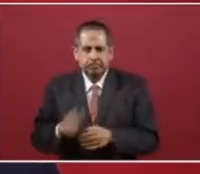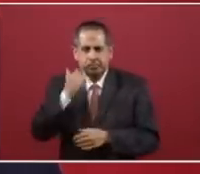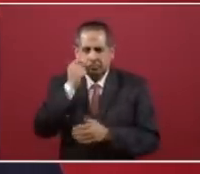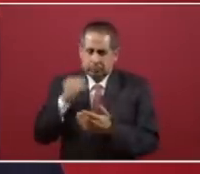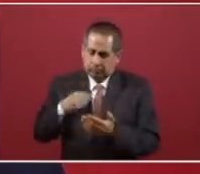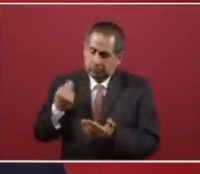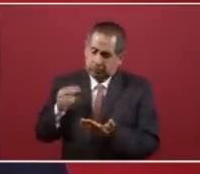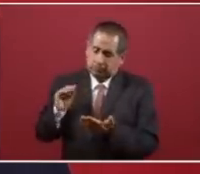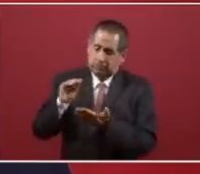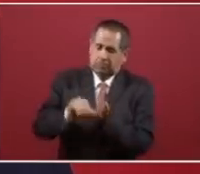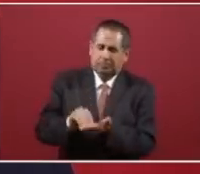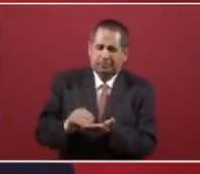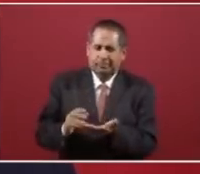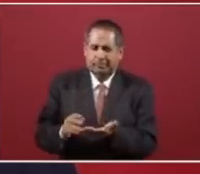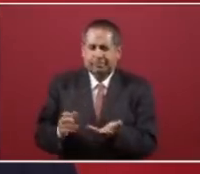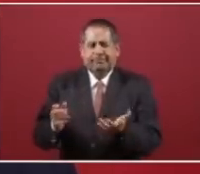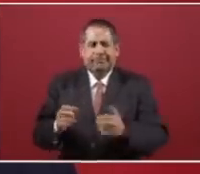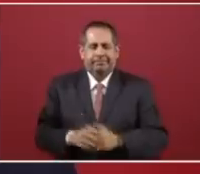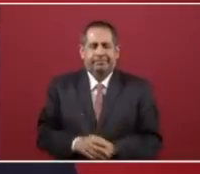irse